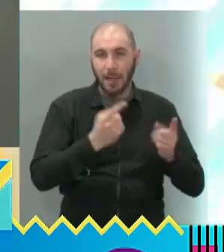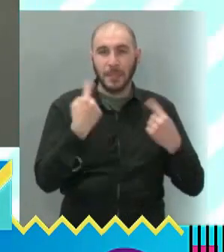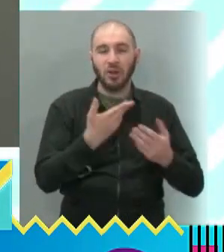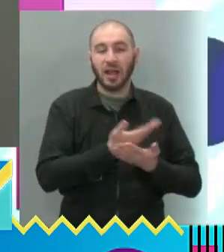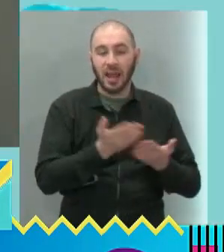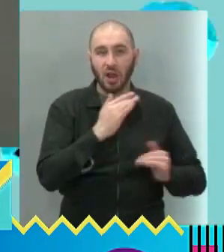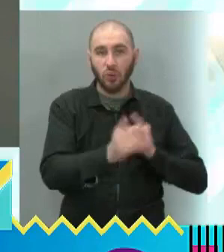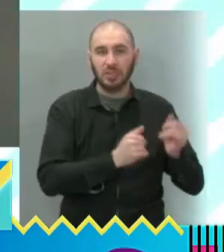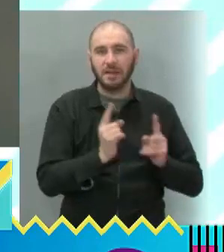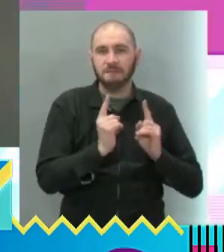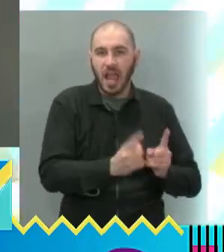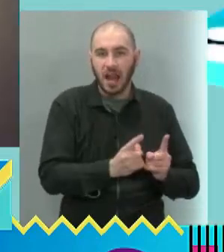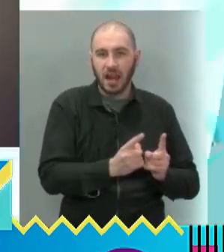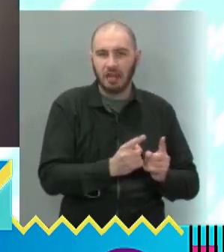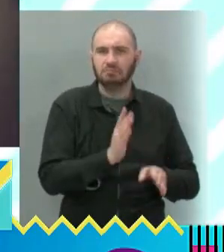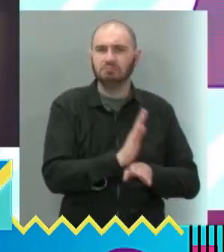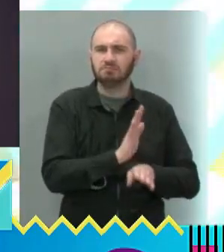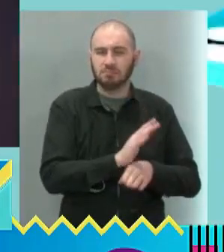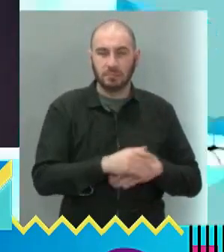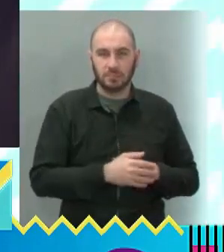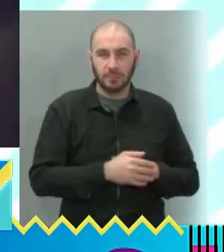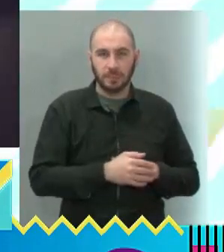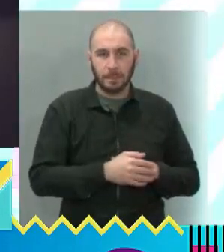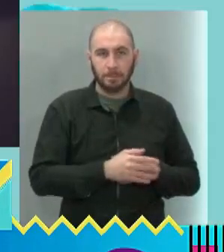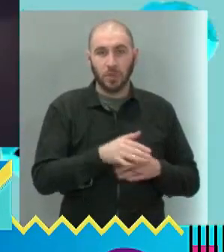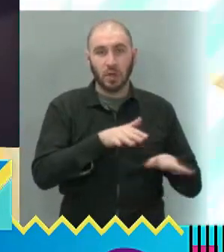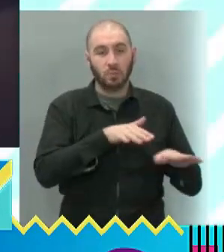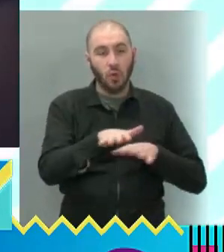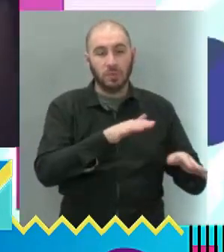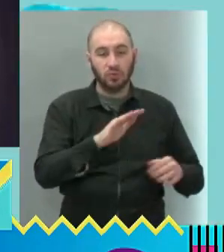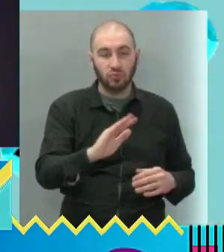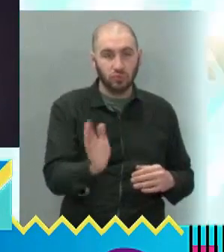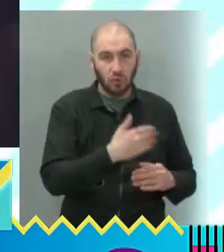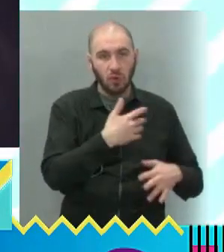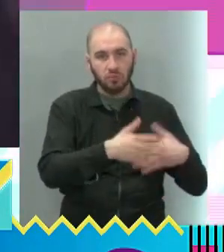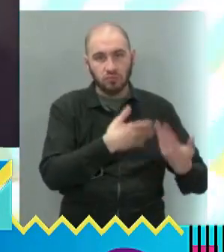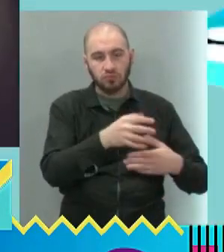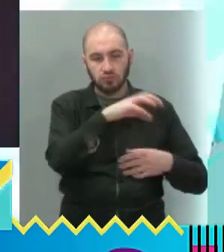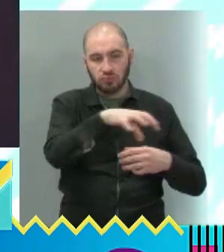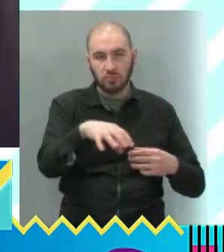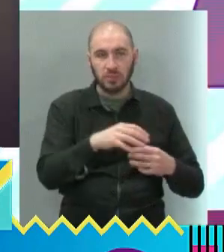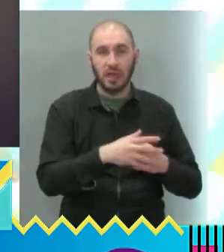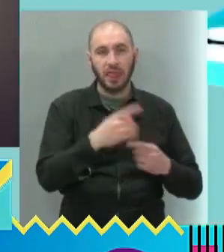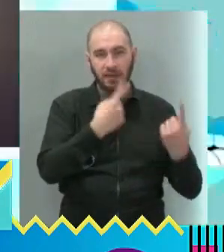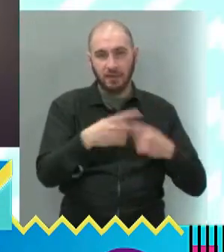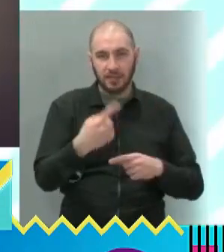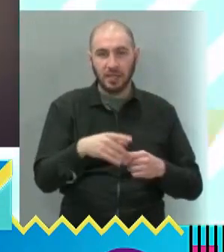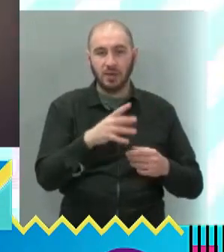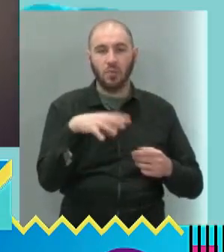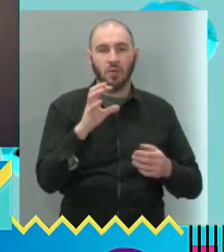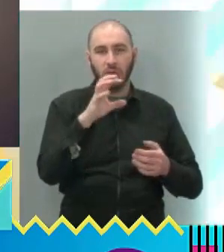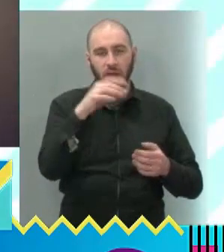general uno habla de un fidelismo. Quiere decir que todos estos movimientos que se están dando en distintas posesiones del